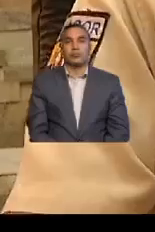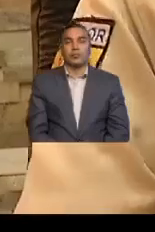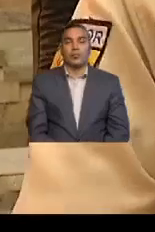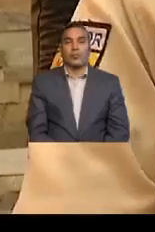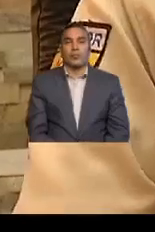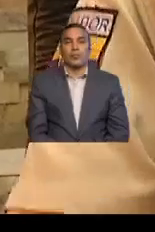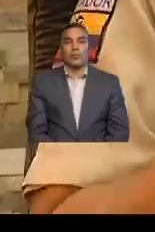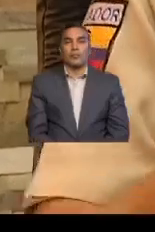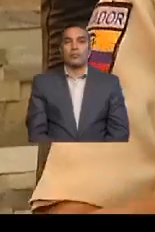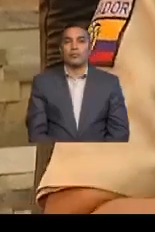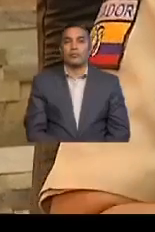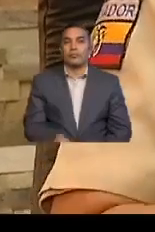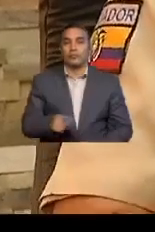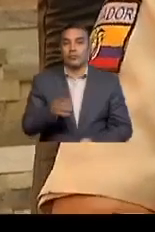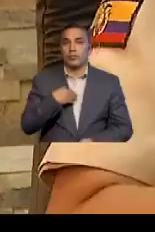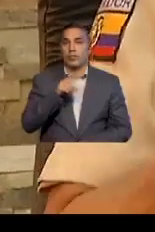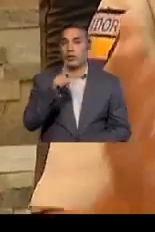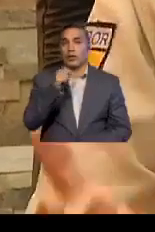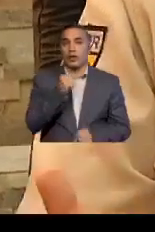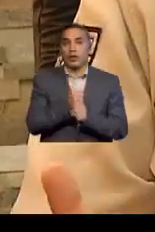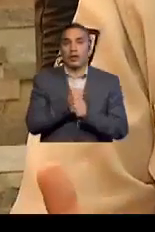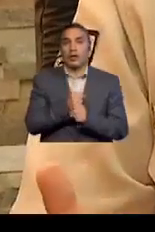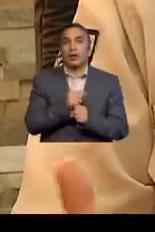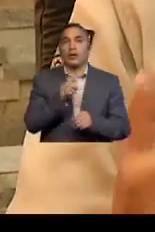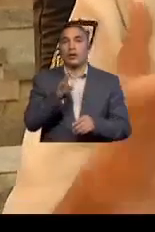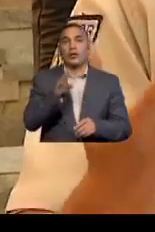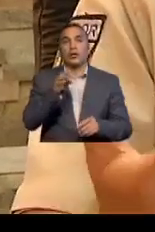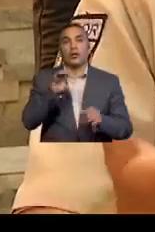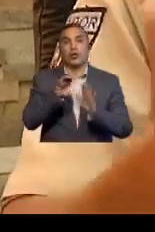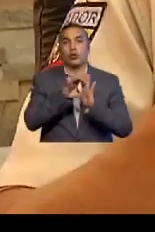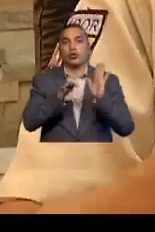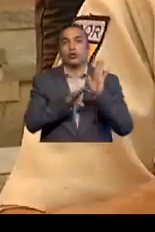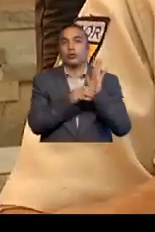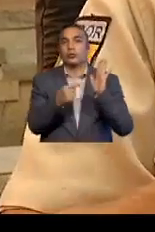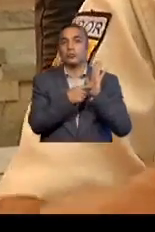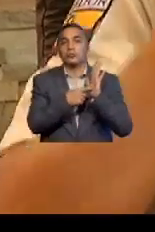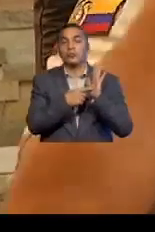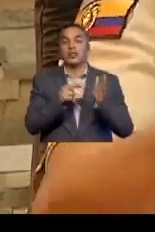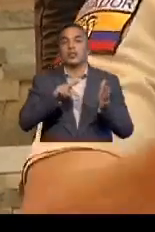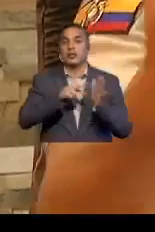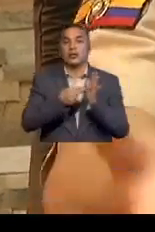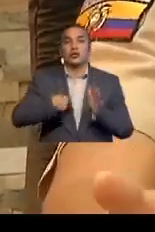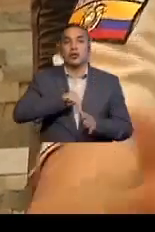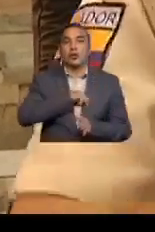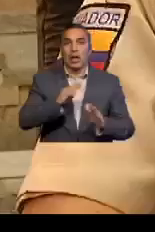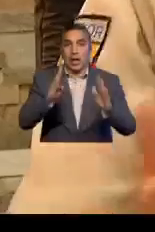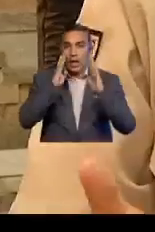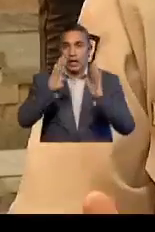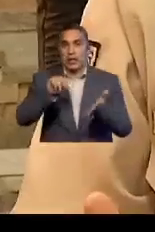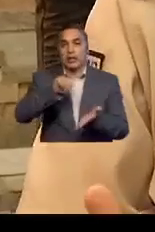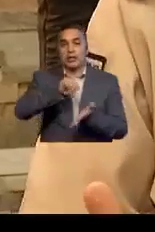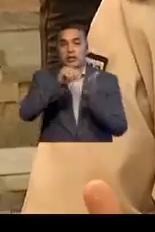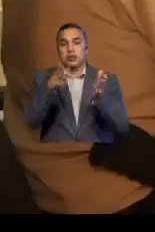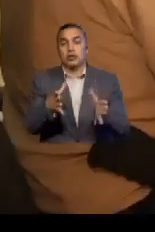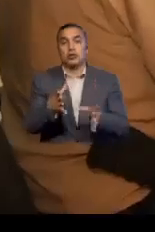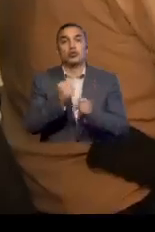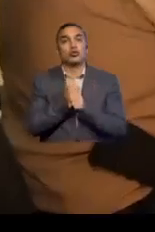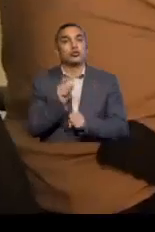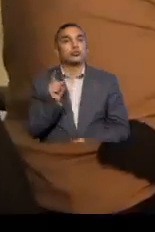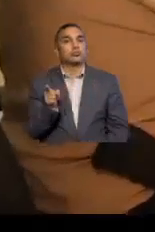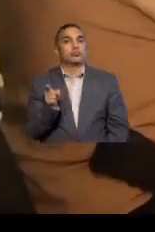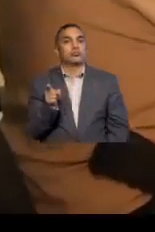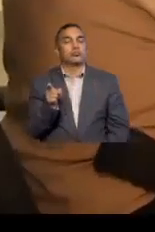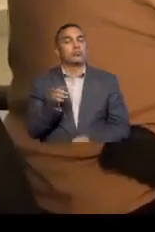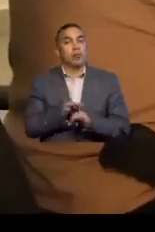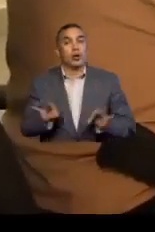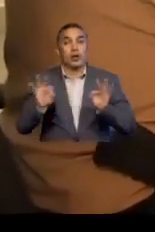mismo. Segundo, que esté orientado a la misión constitucional. En este caso es que nosotros atender la seguridad ciudadana y el orden público.